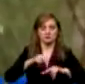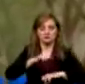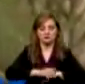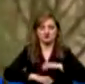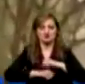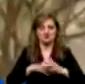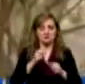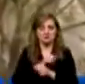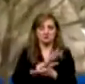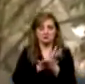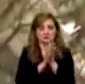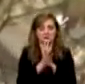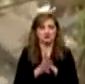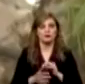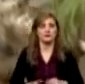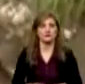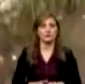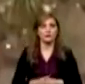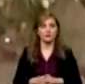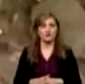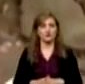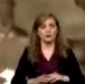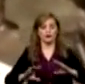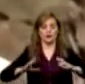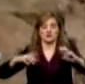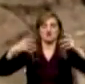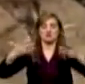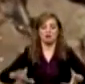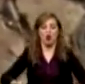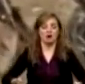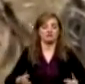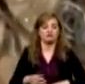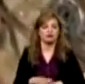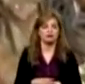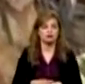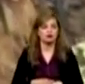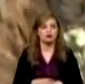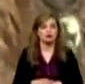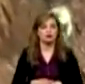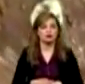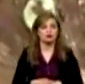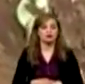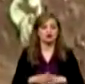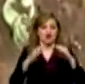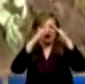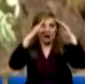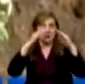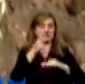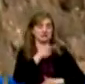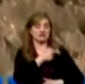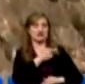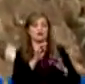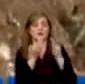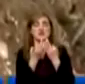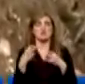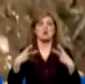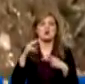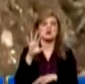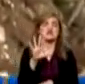hasta ahora no. El muro lamentablemente se nos cayó. Aquí está la casa que vivimos 5 familias. Entonces yo quisiera